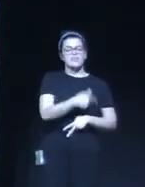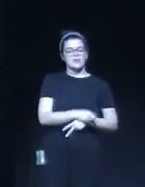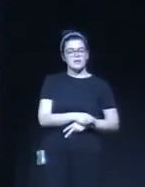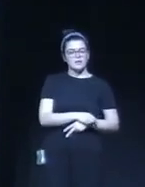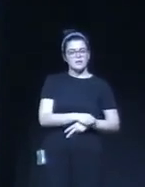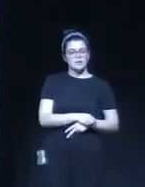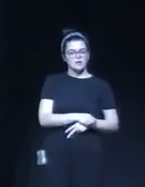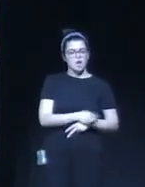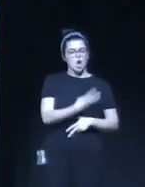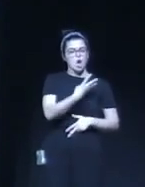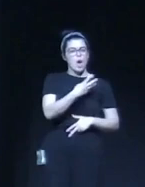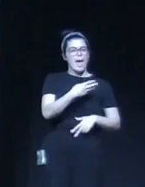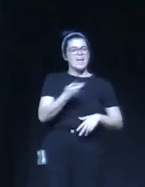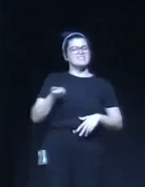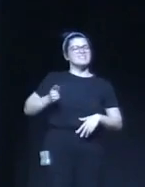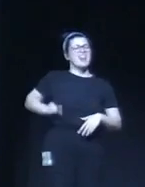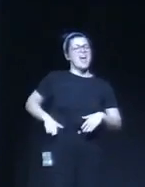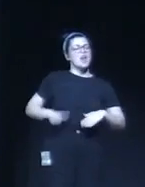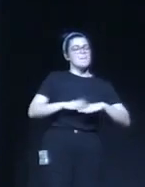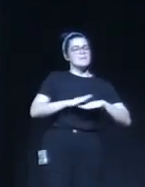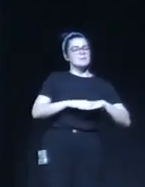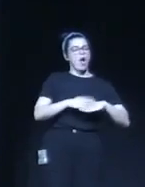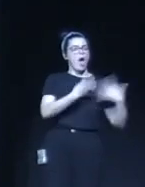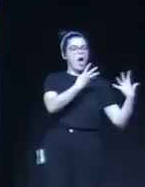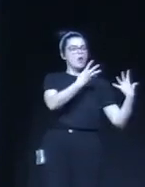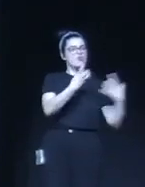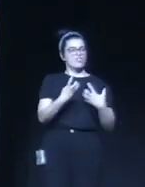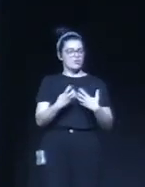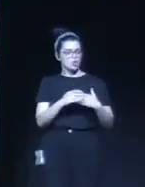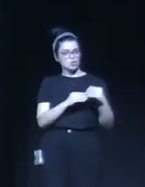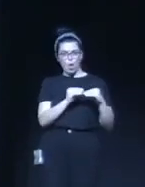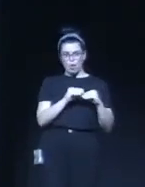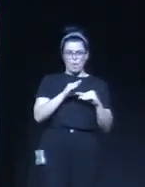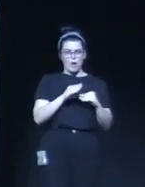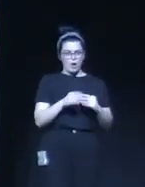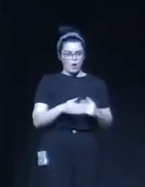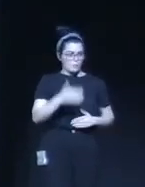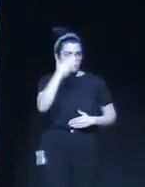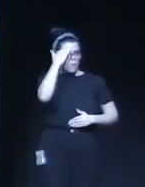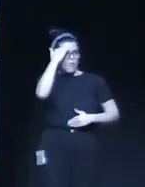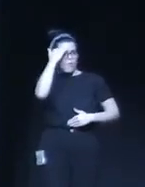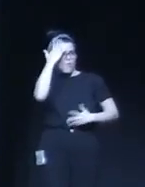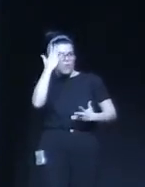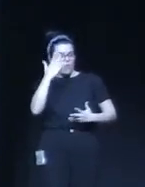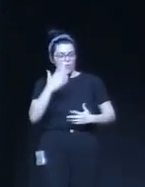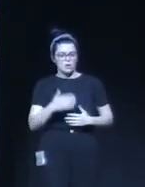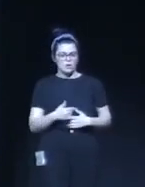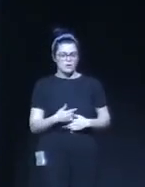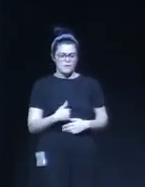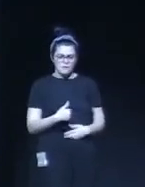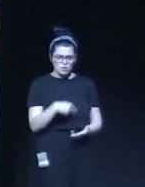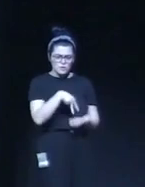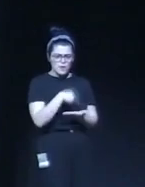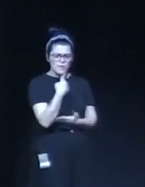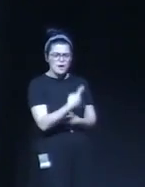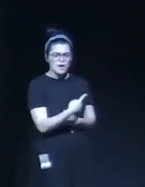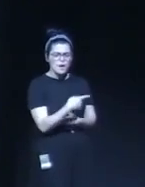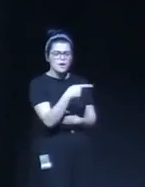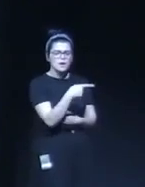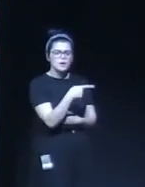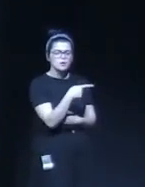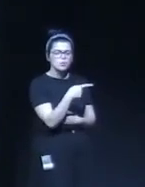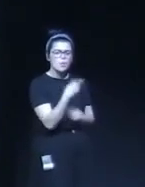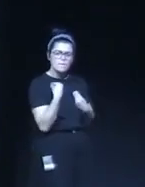subir el salario mínimo a 900 euros. Por Dios, pero Y yo, si hubiera estado, le digo, pero tu hijo vive con 900